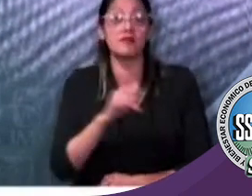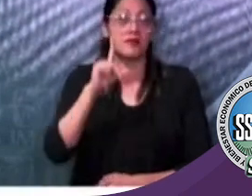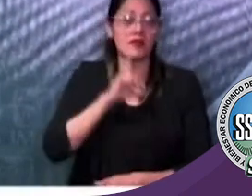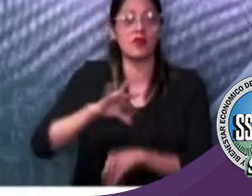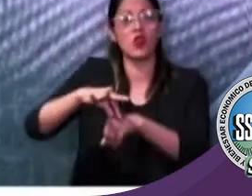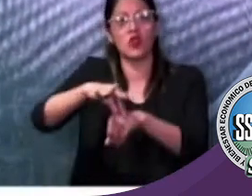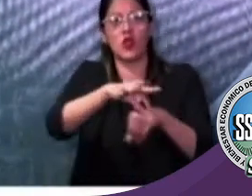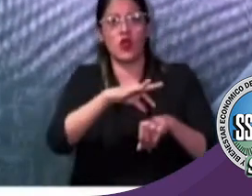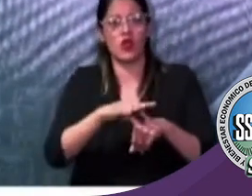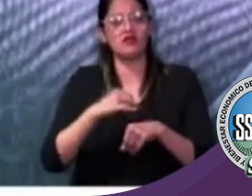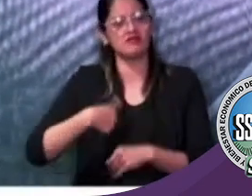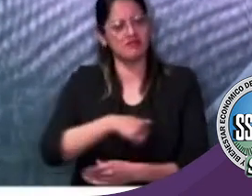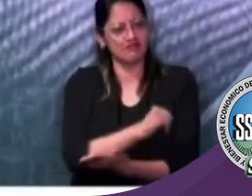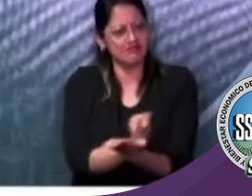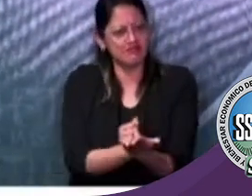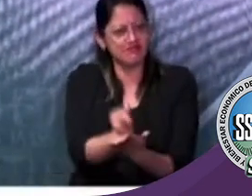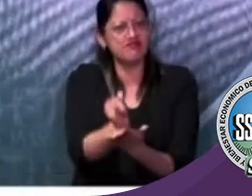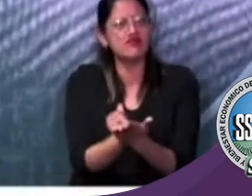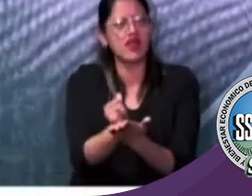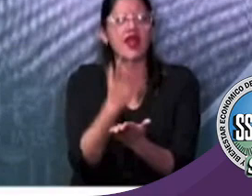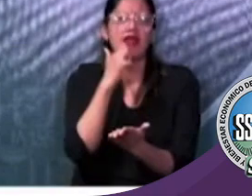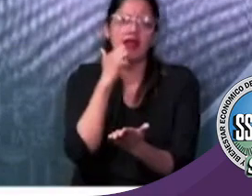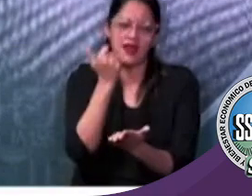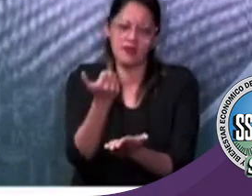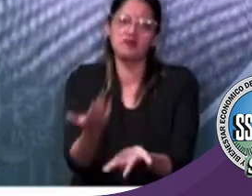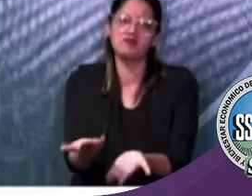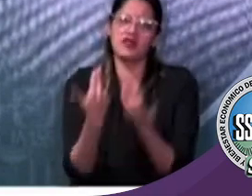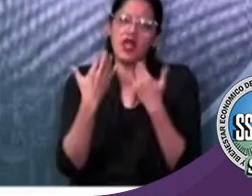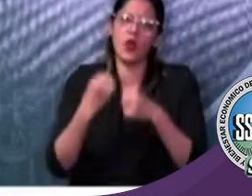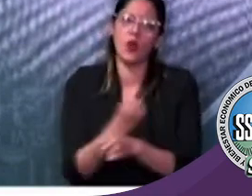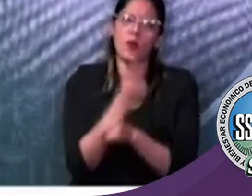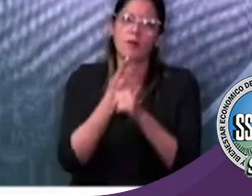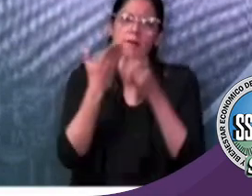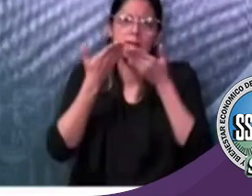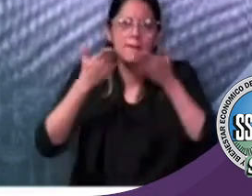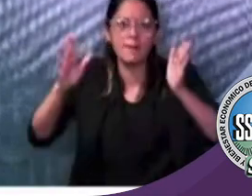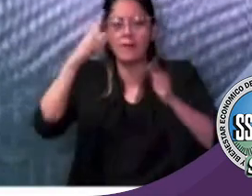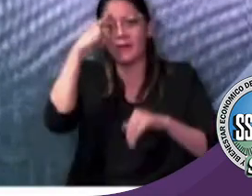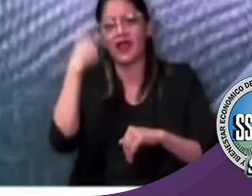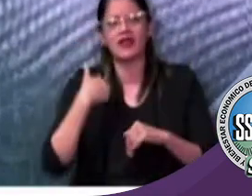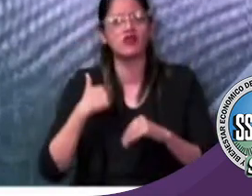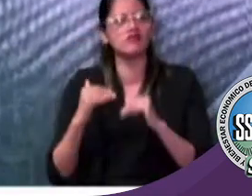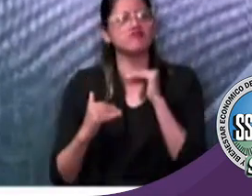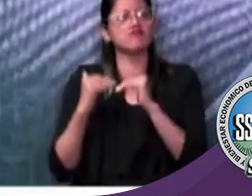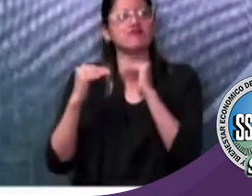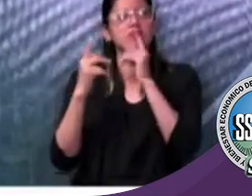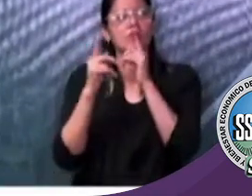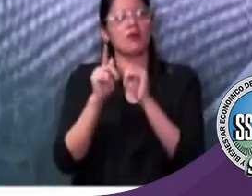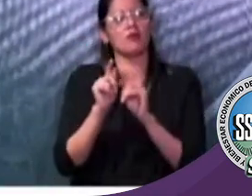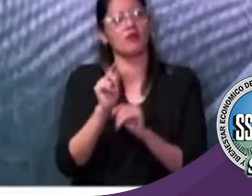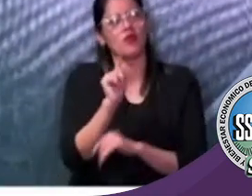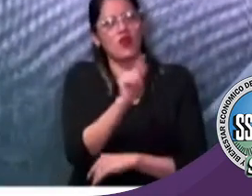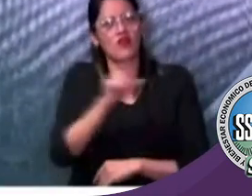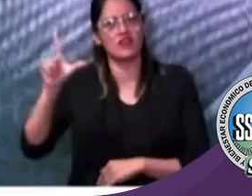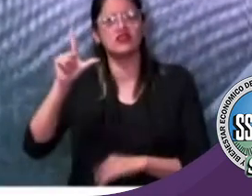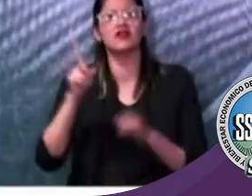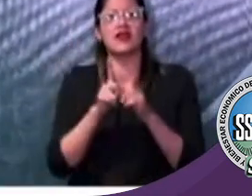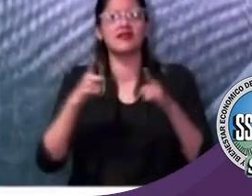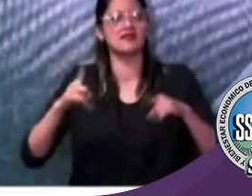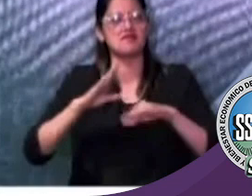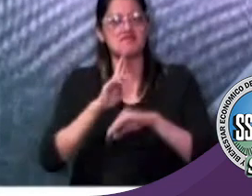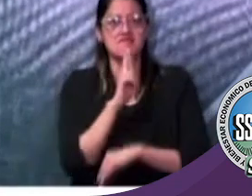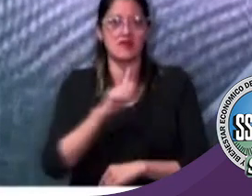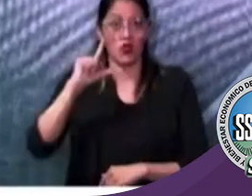médicos apostamos porque se nos brinden mejores oportunidades de crecimiento profesional, un desarrollo que en